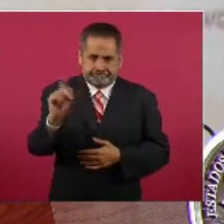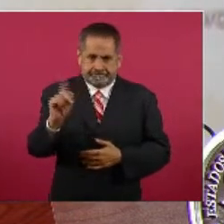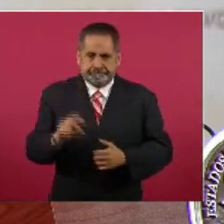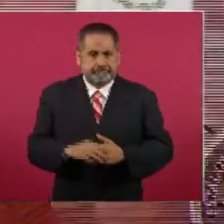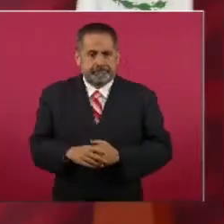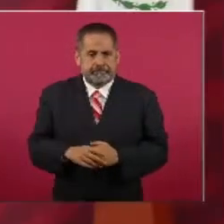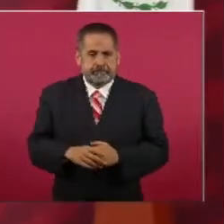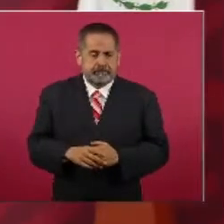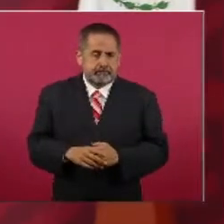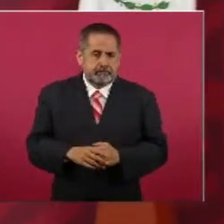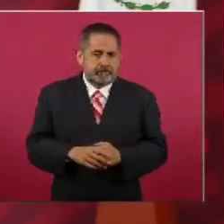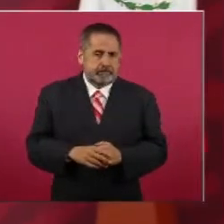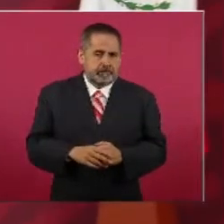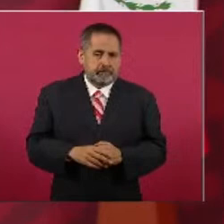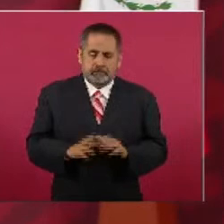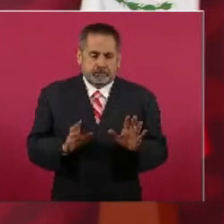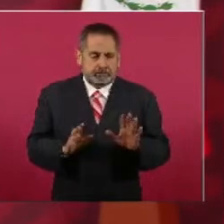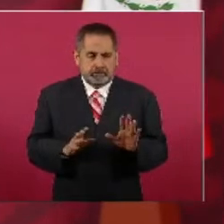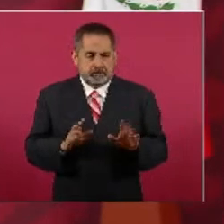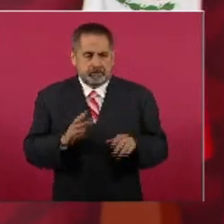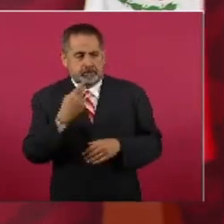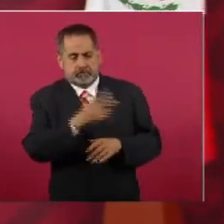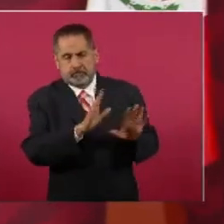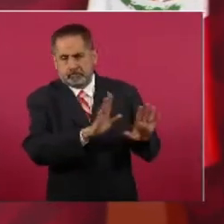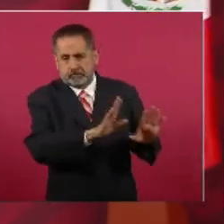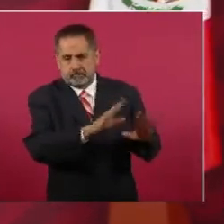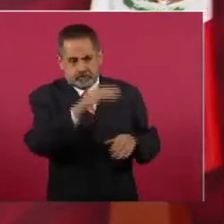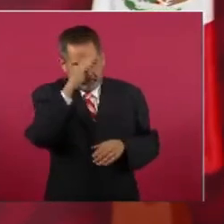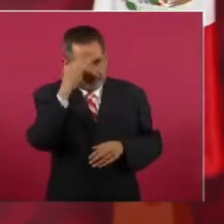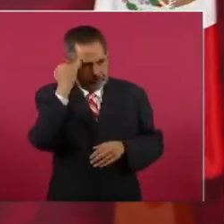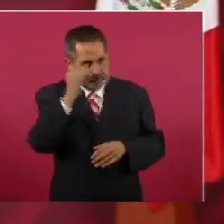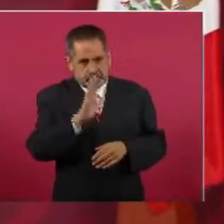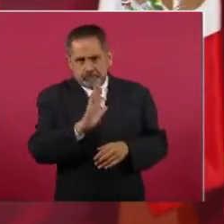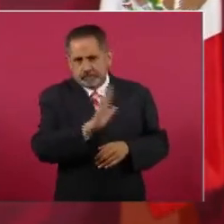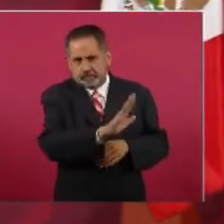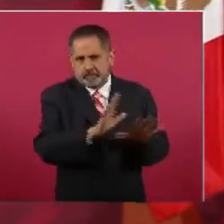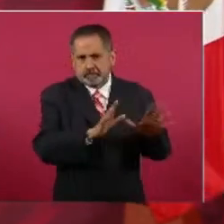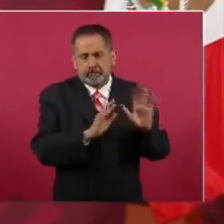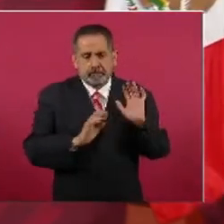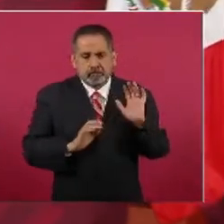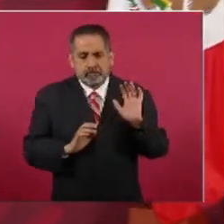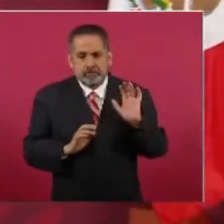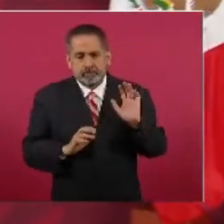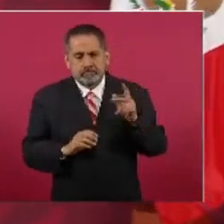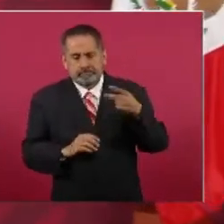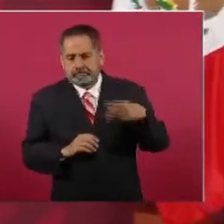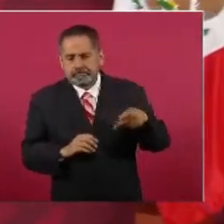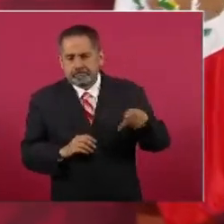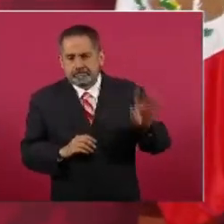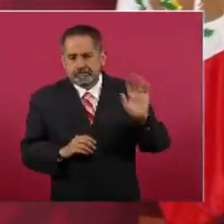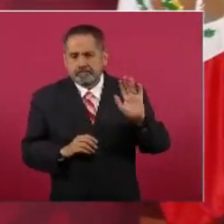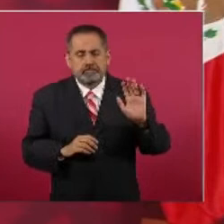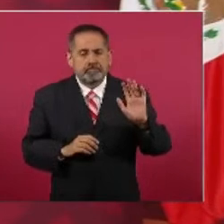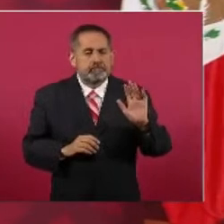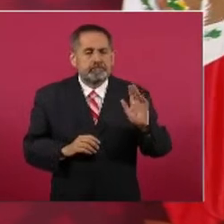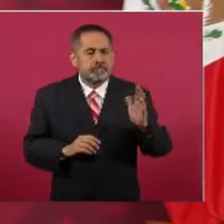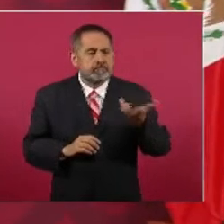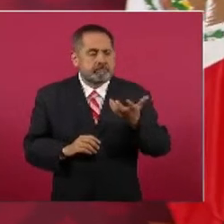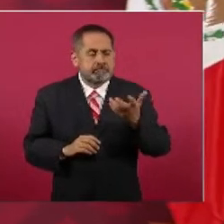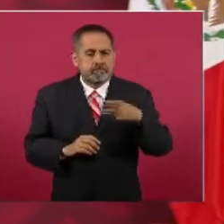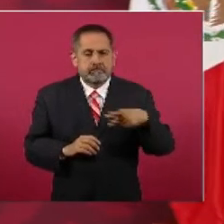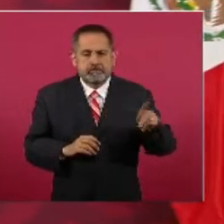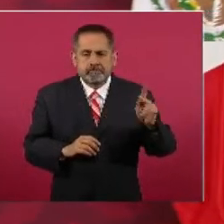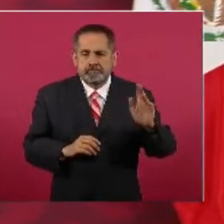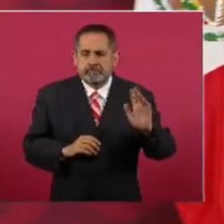ese es el pensamiento de la manera de ver de actuar